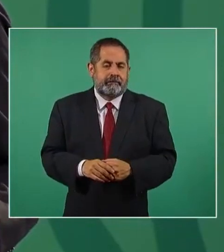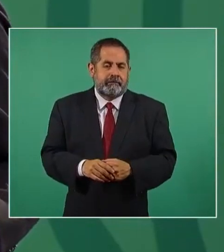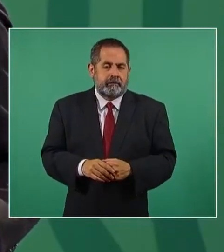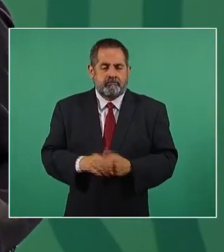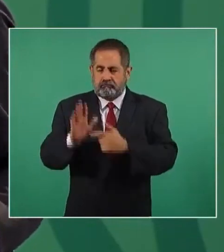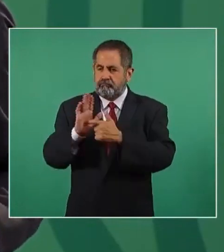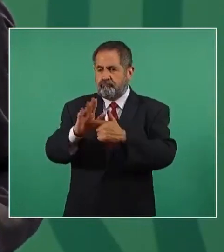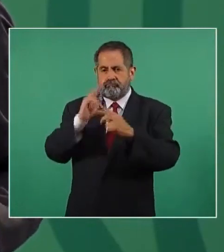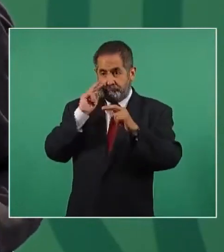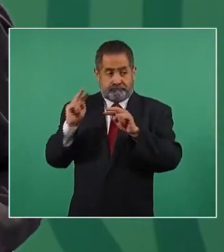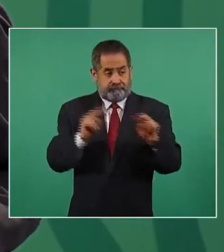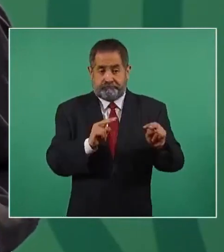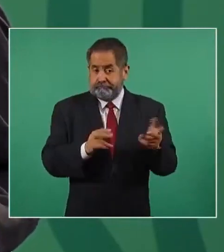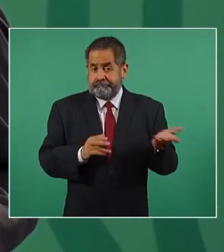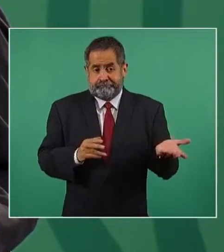exponiendo